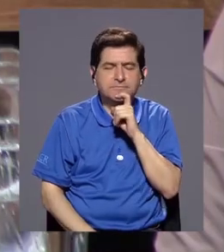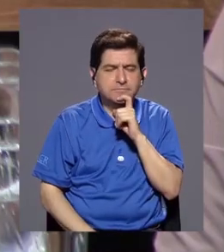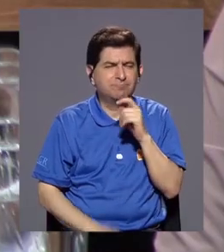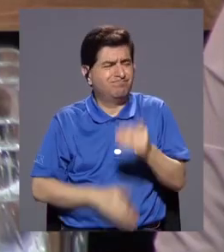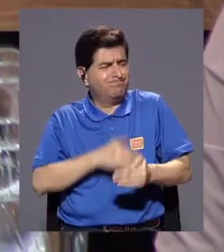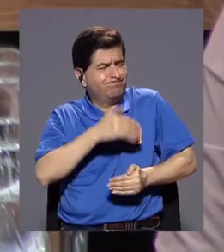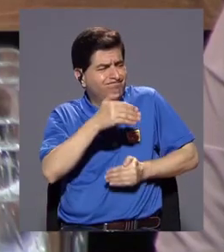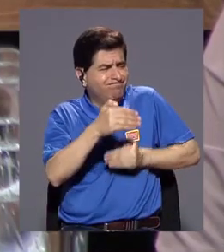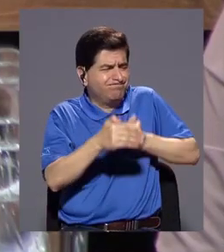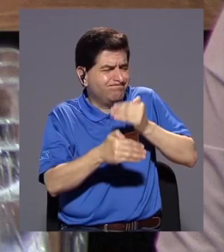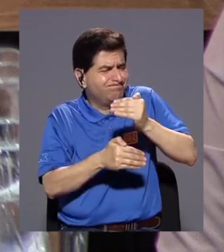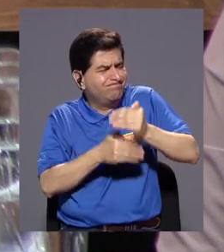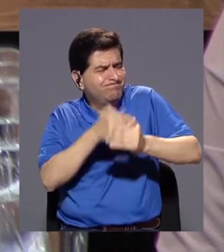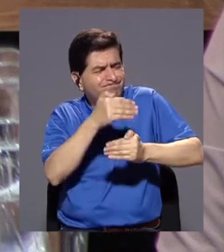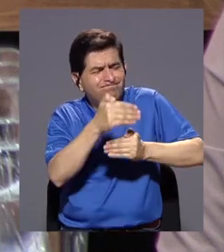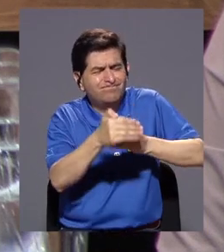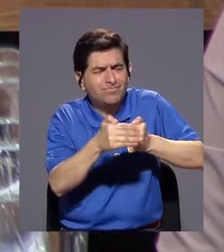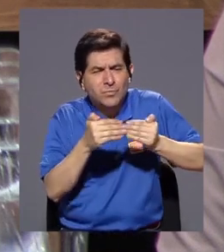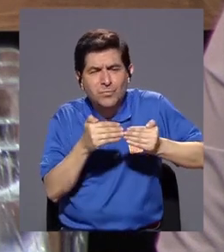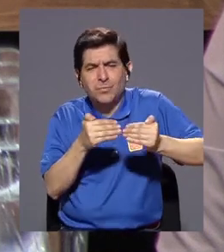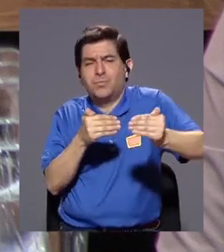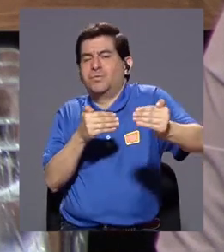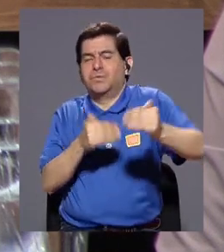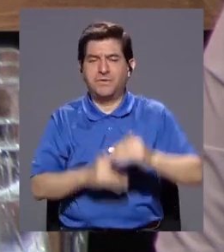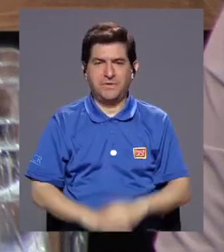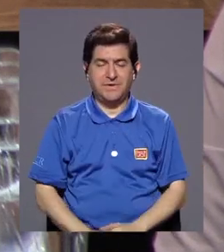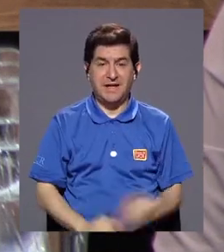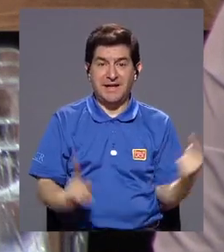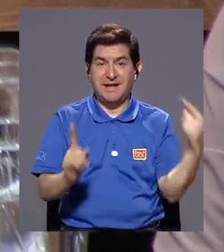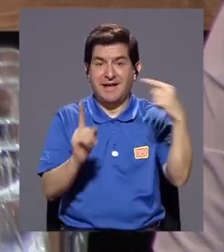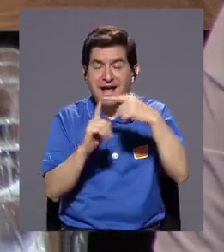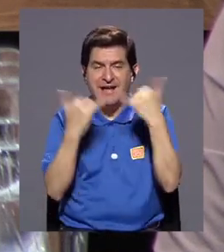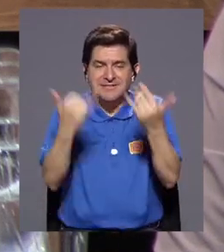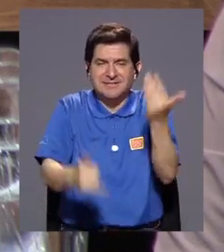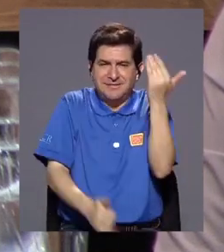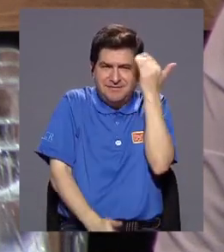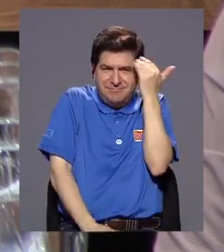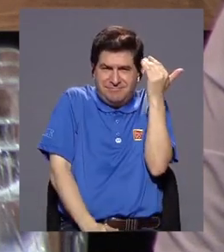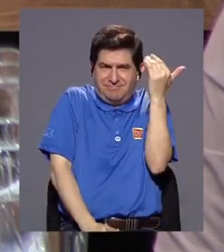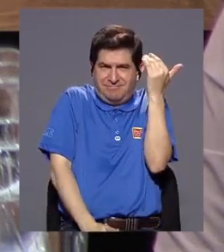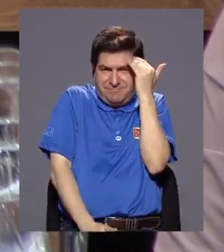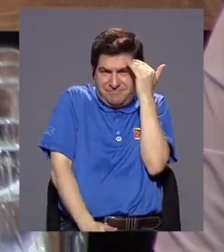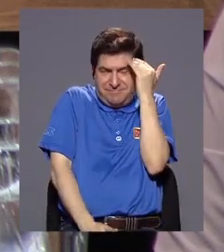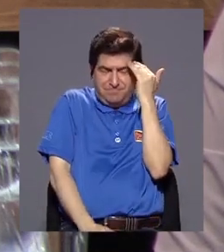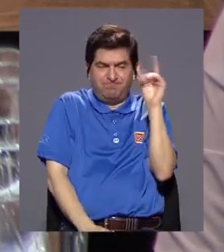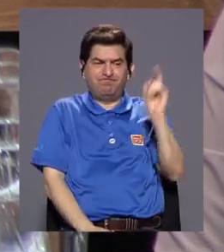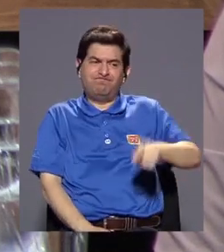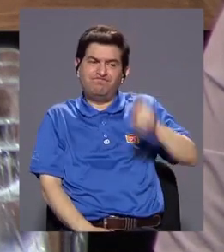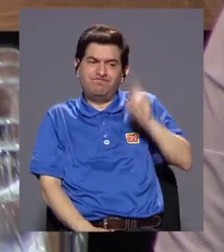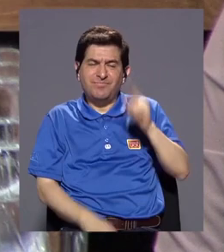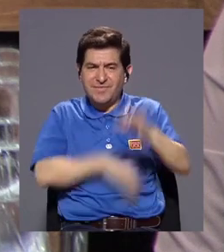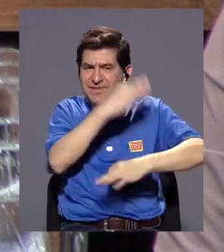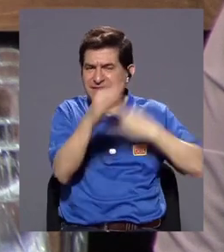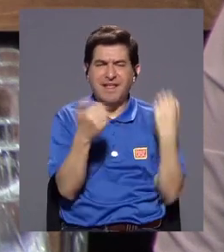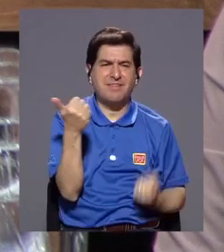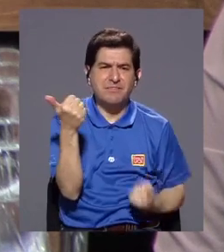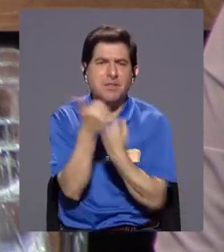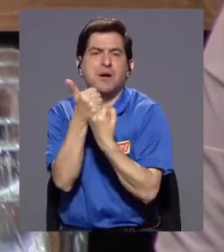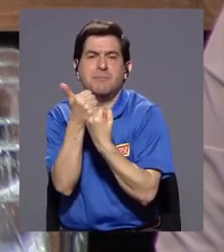Y hasta que son conscientes de que requieren de este tipo de apoyo, es cuando se